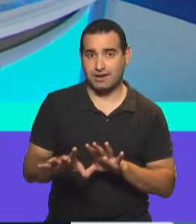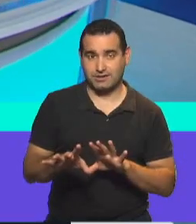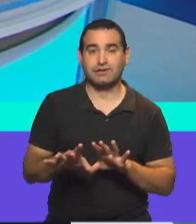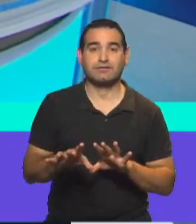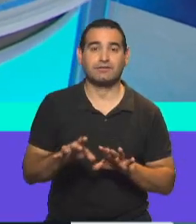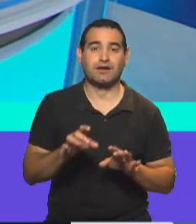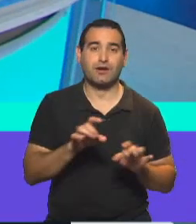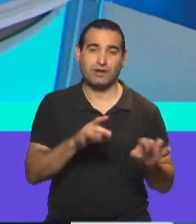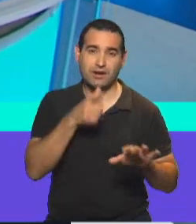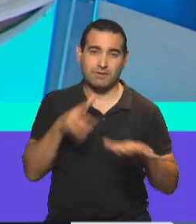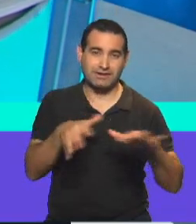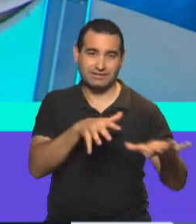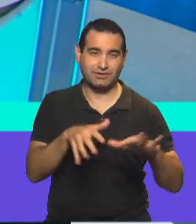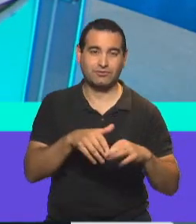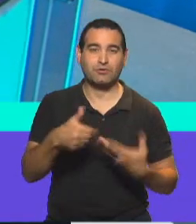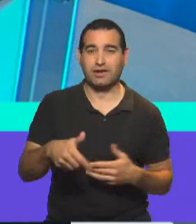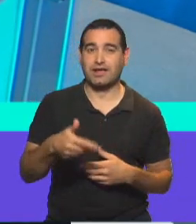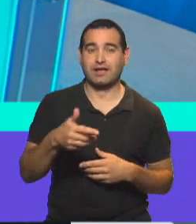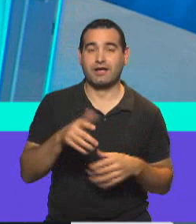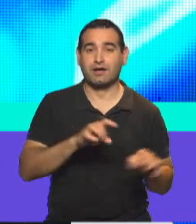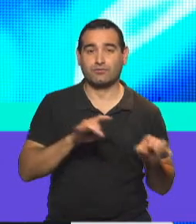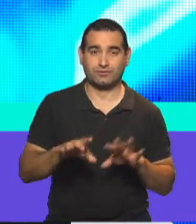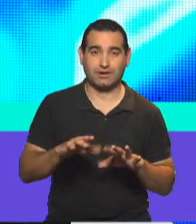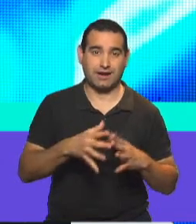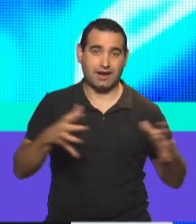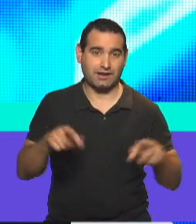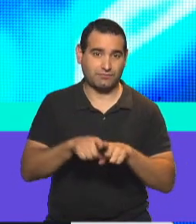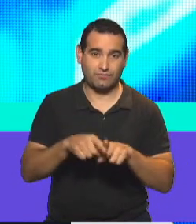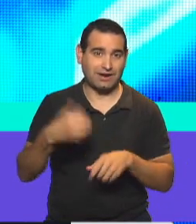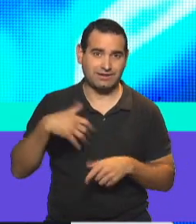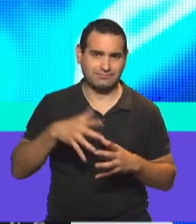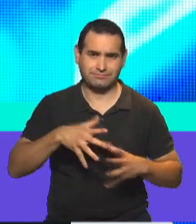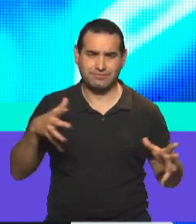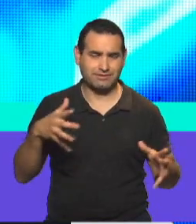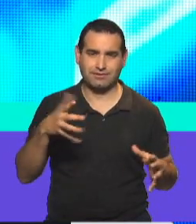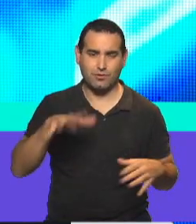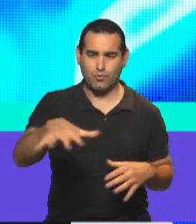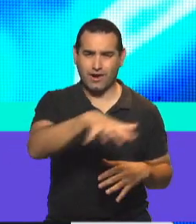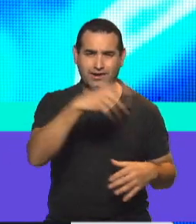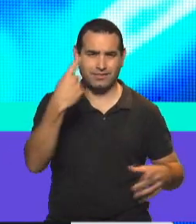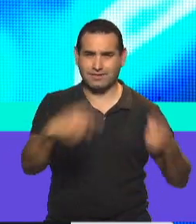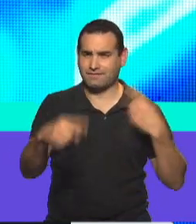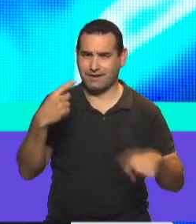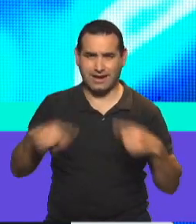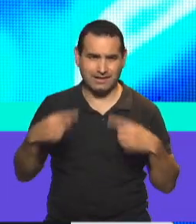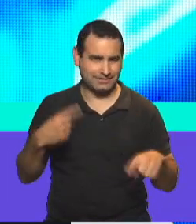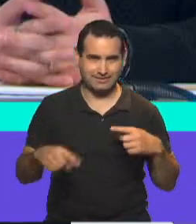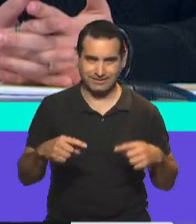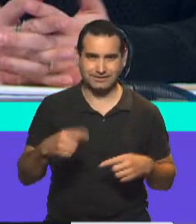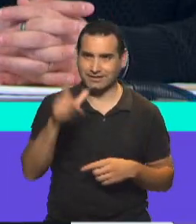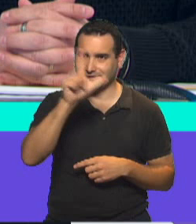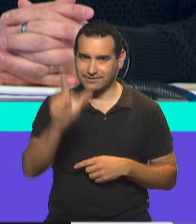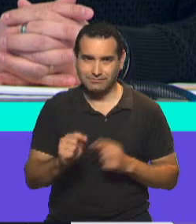particularidad que tiene la Argentina, además de su extensión norte-sur, la enorme variabilidad ambiental o bioambiental que